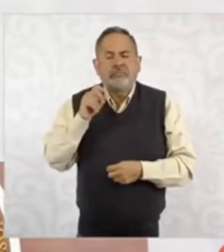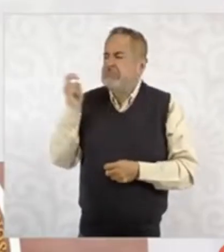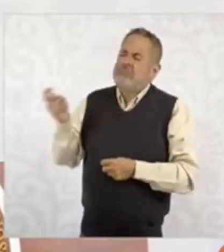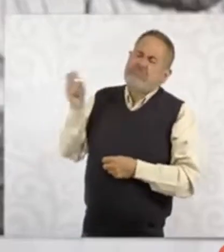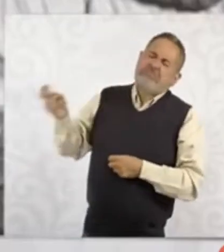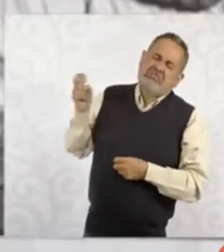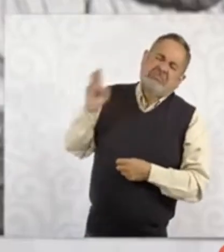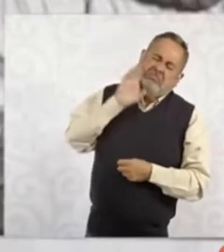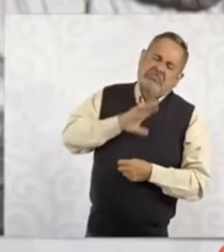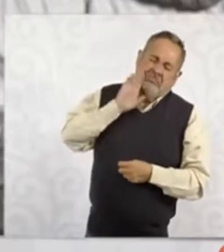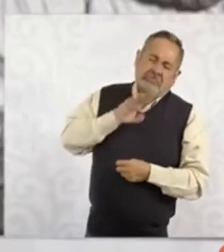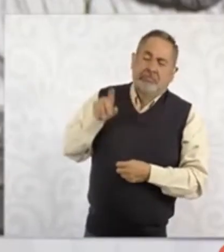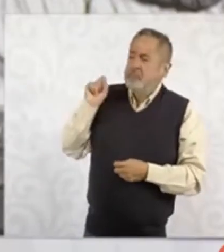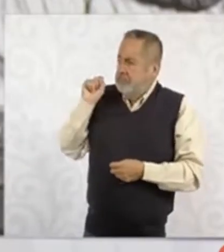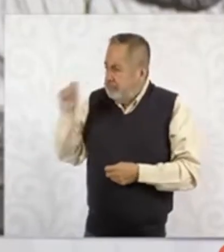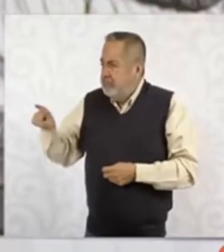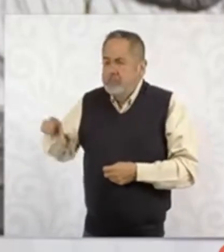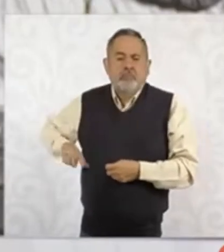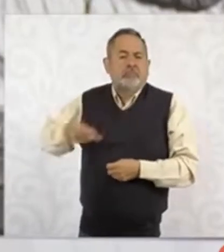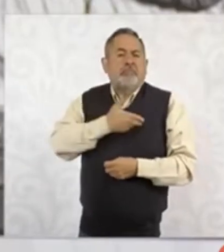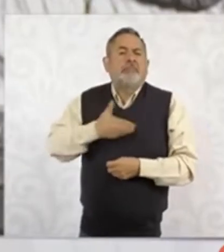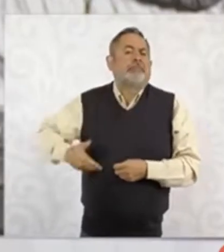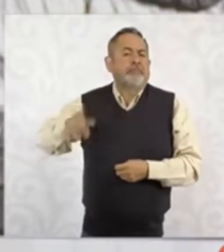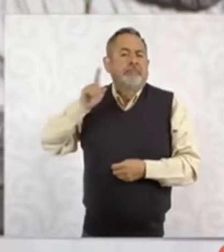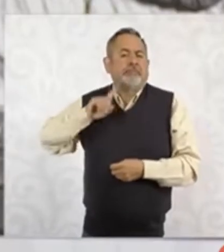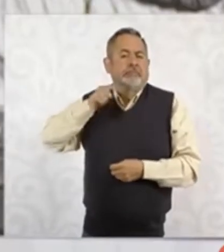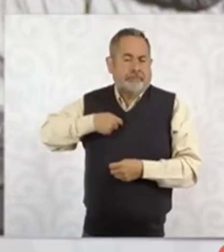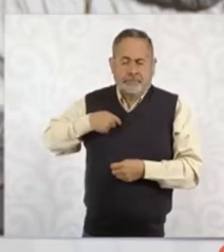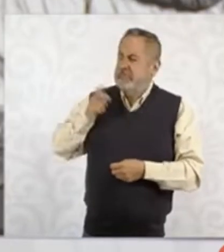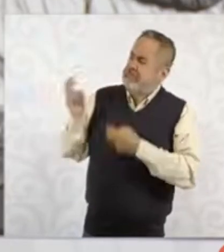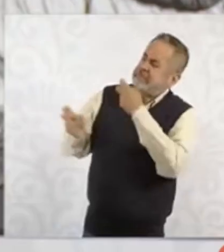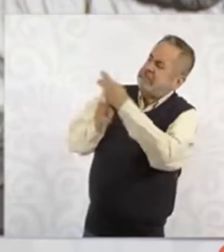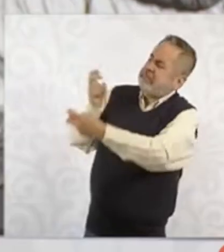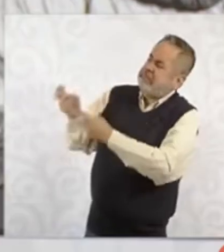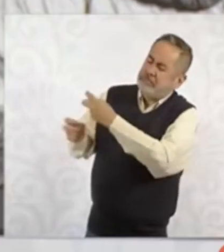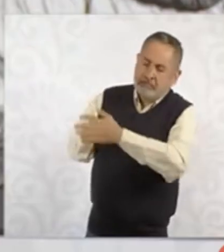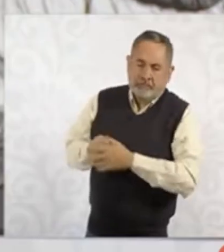gobierno. La pregunta es, ¿el pueblo lo cree?